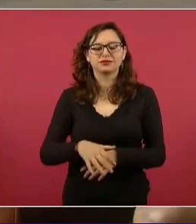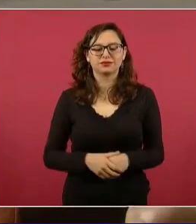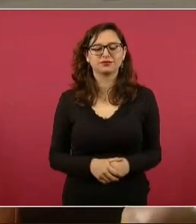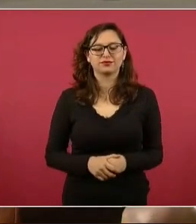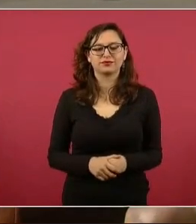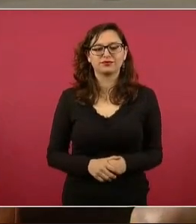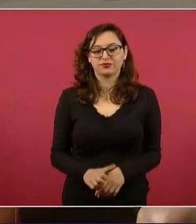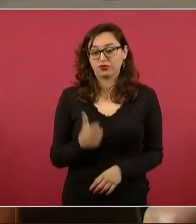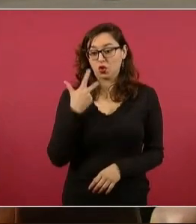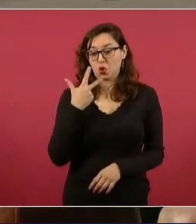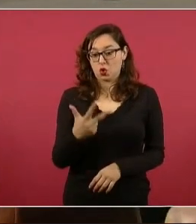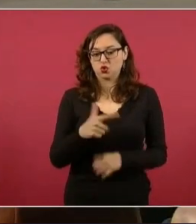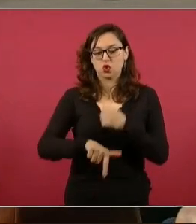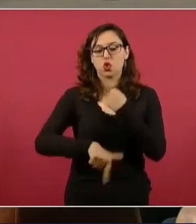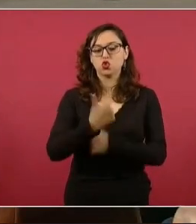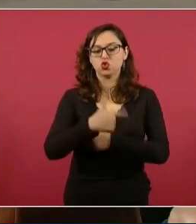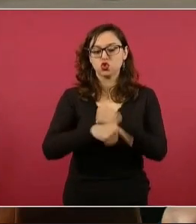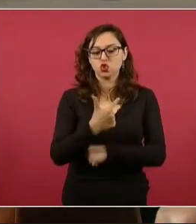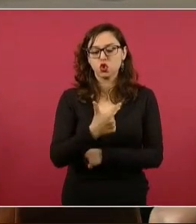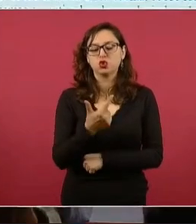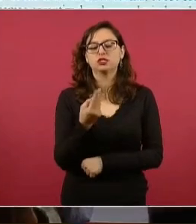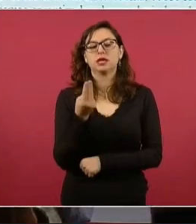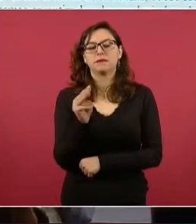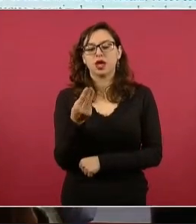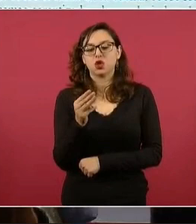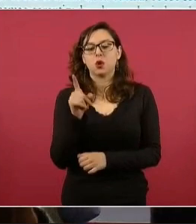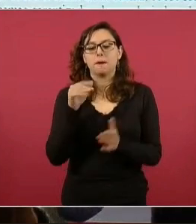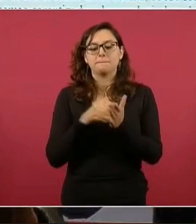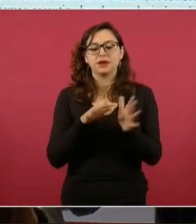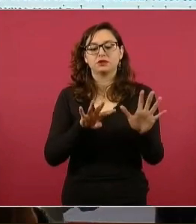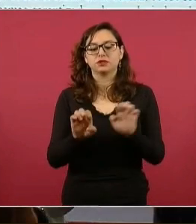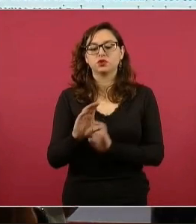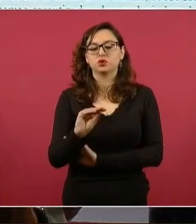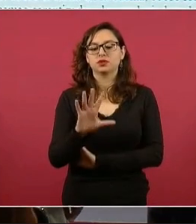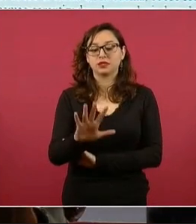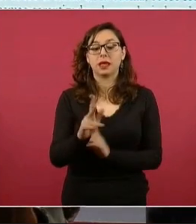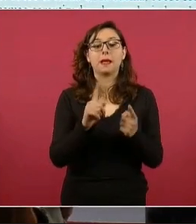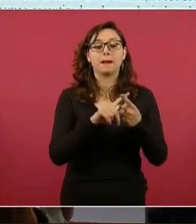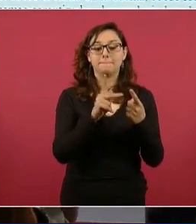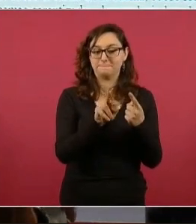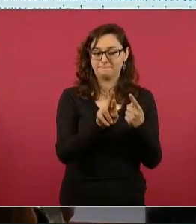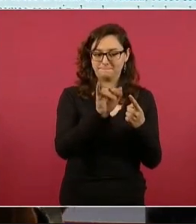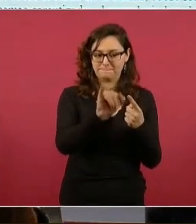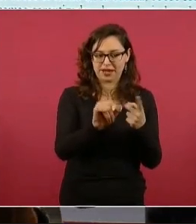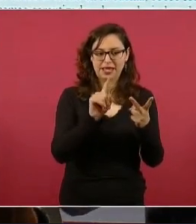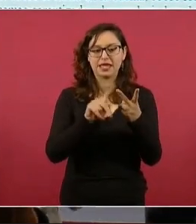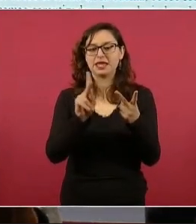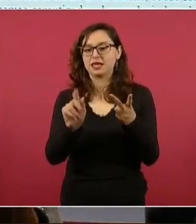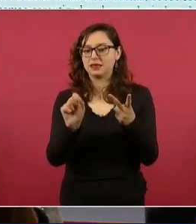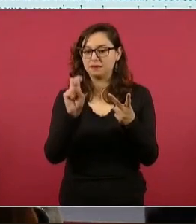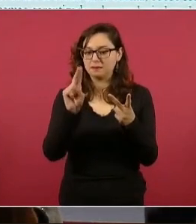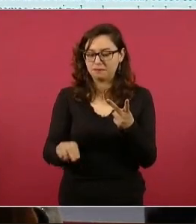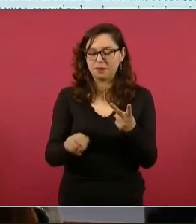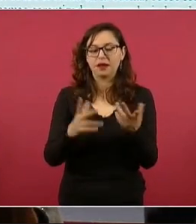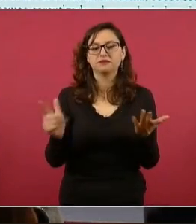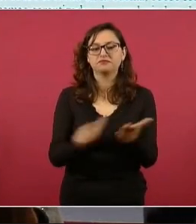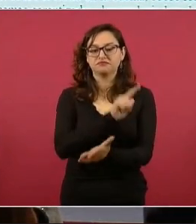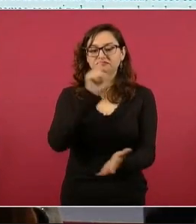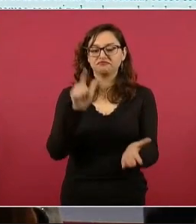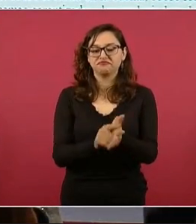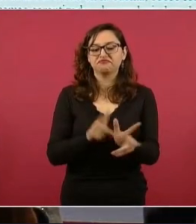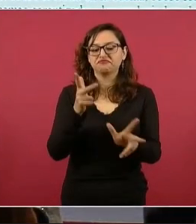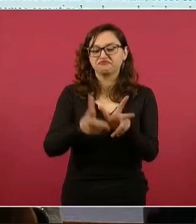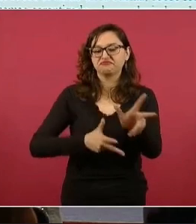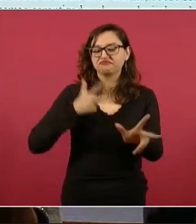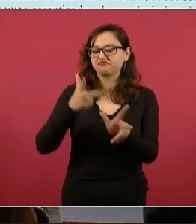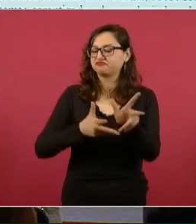8, el 12 de mayo de 1995, el PRI y el PAN reformaron la ley reglamentaria del servicio ferroviario